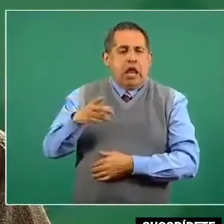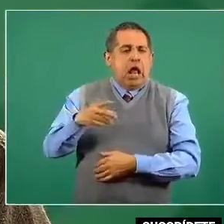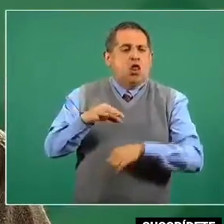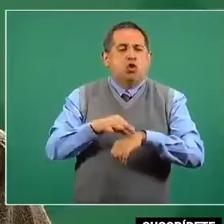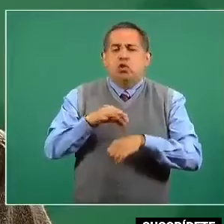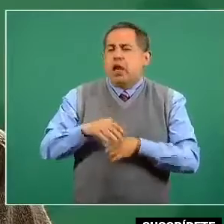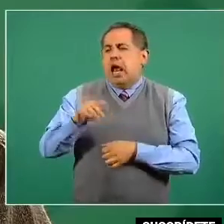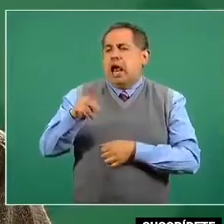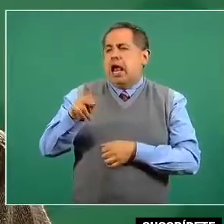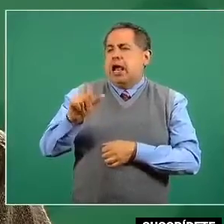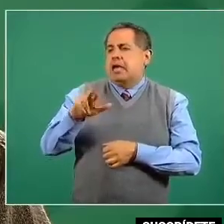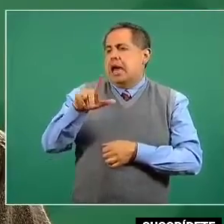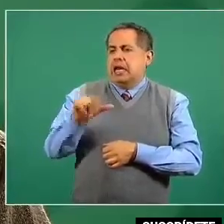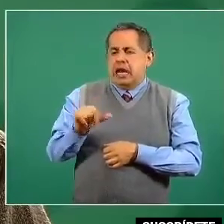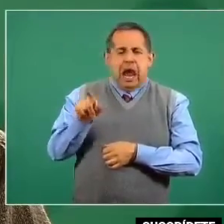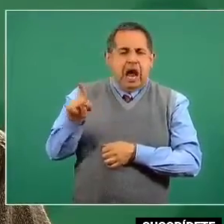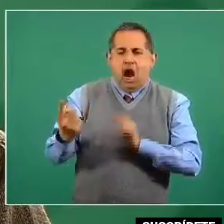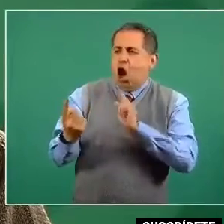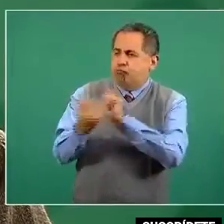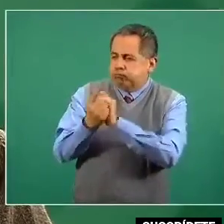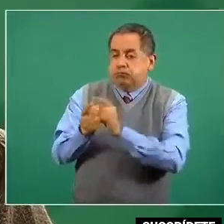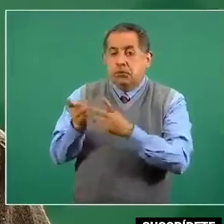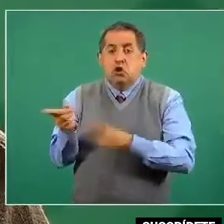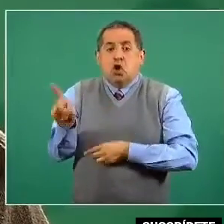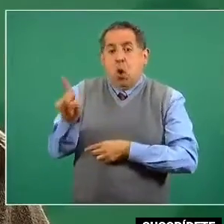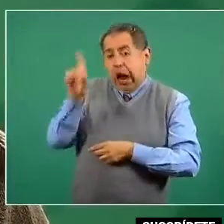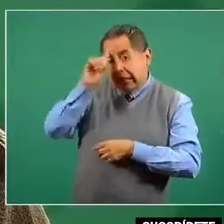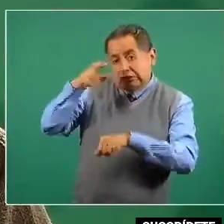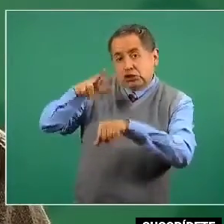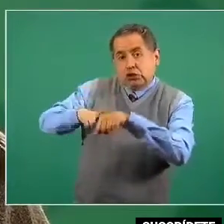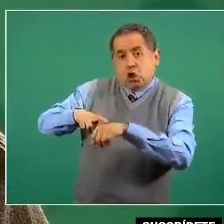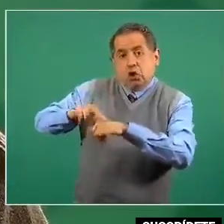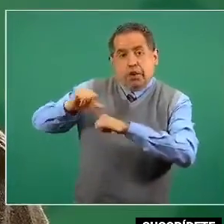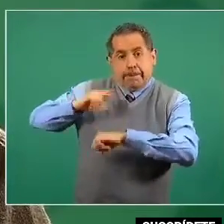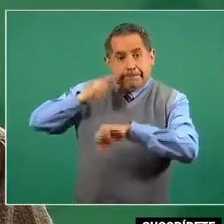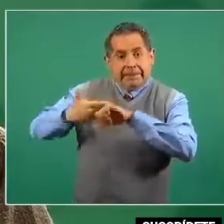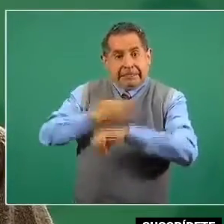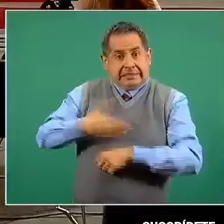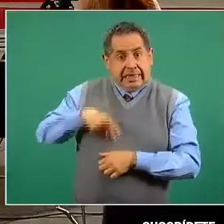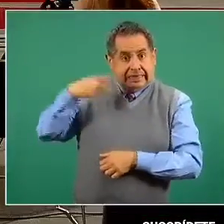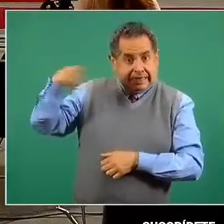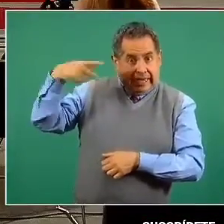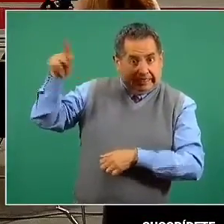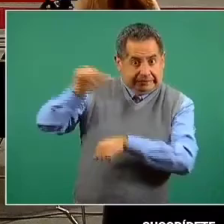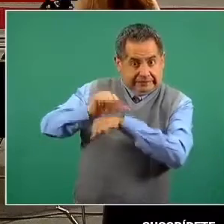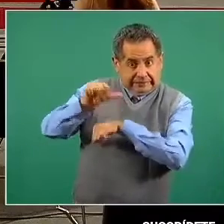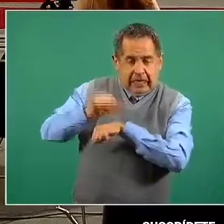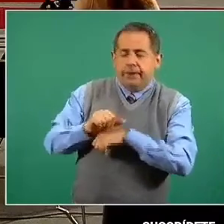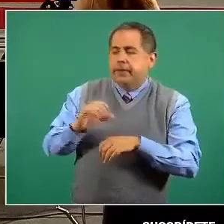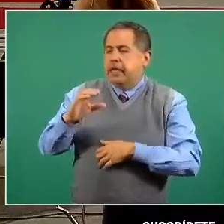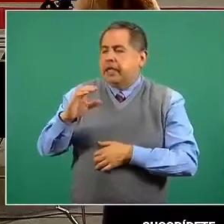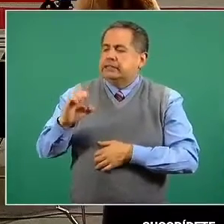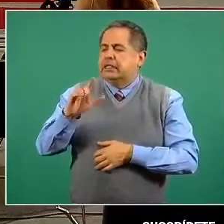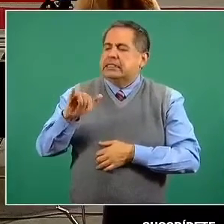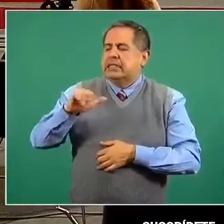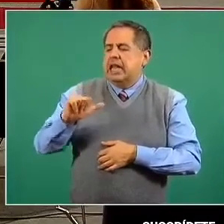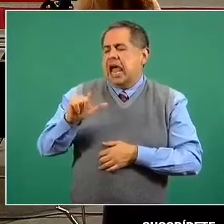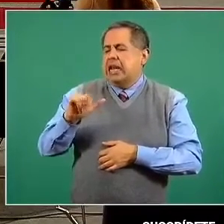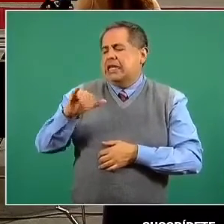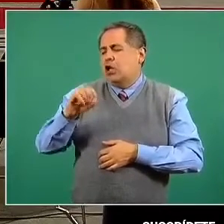Bizzotti, y la asesora presidencial sobre el tema de vacunación, Cecilia Nicolini.